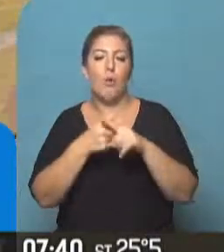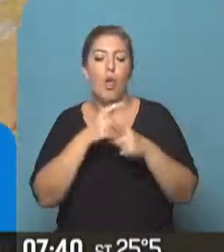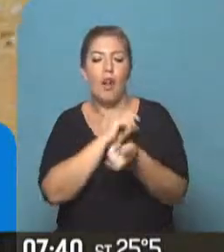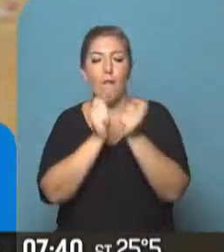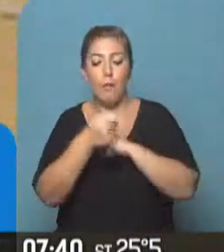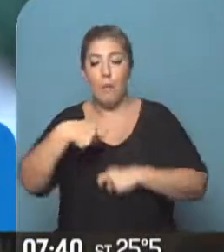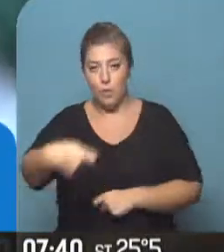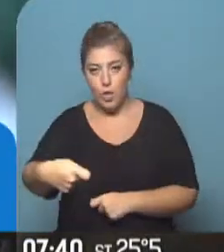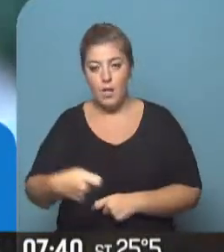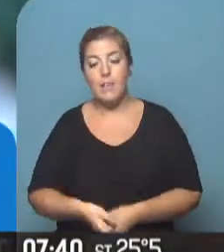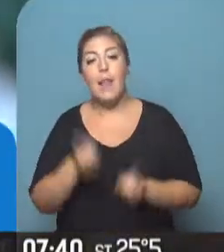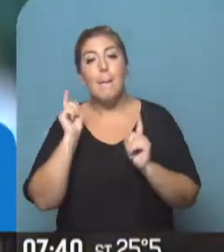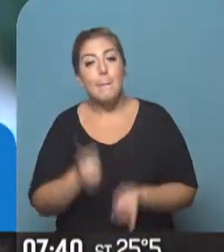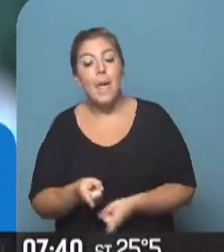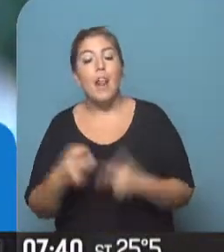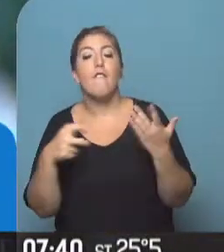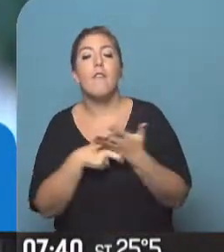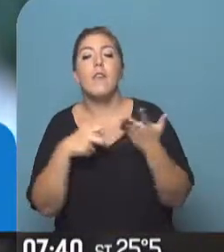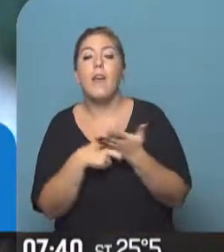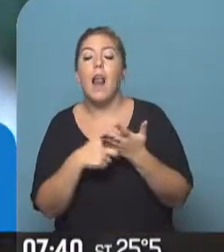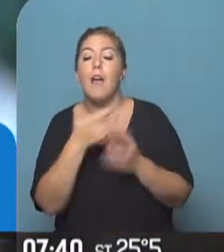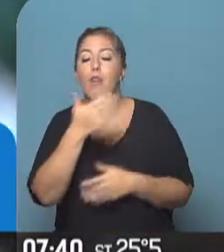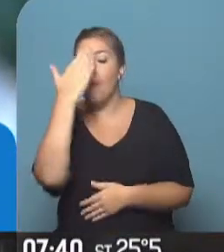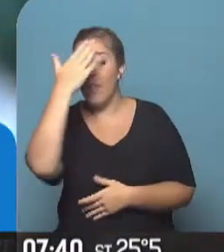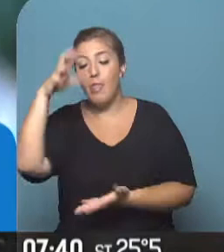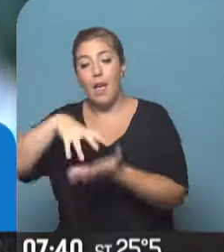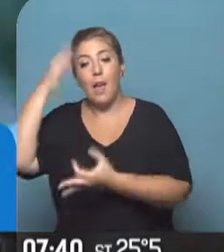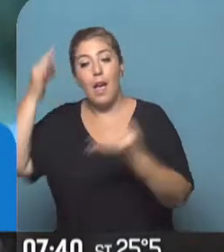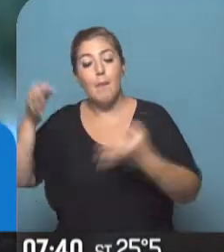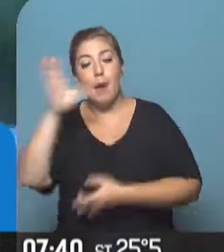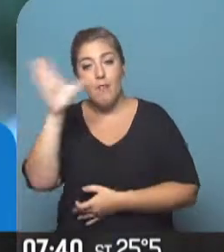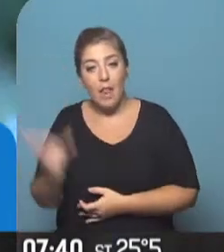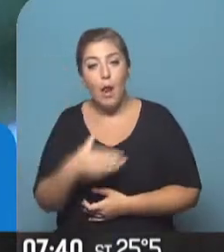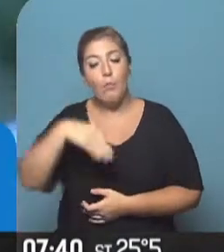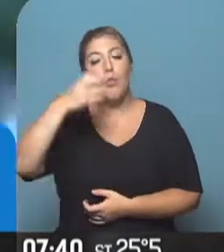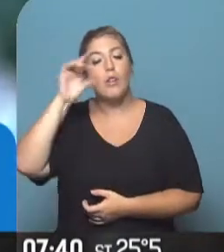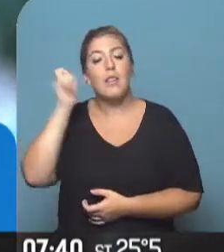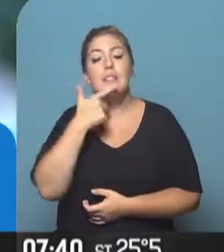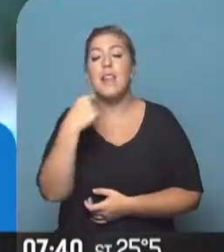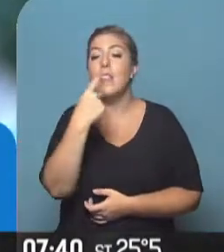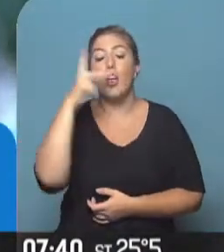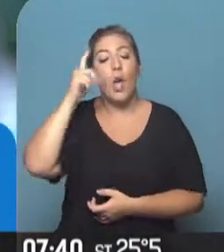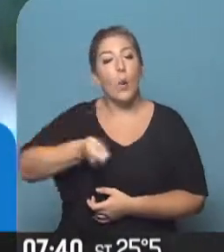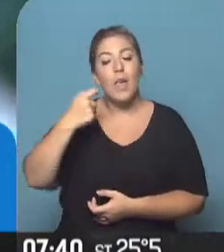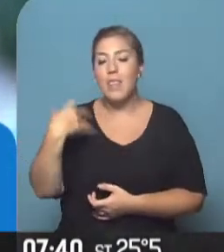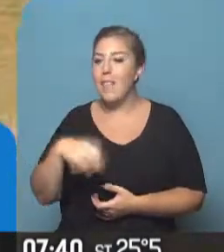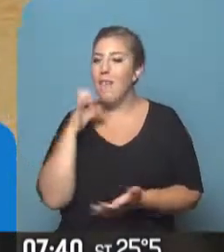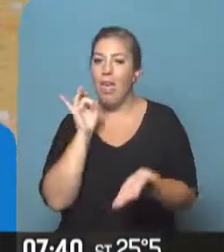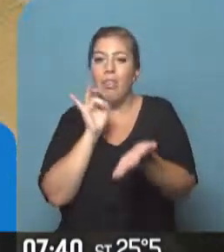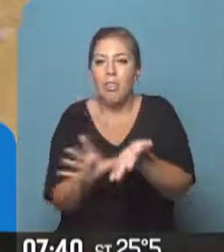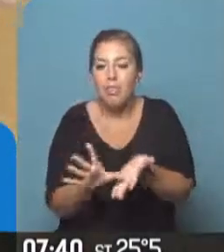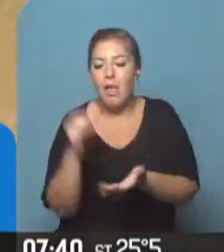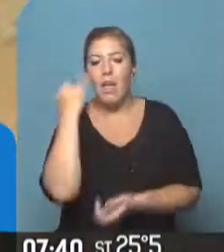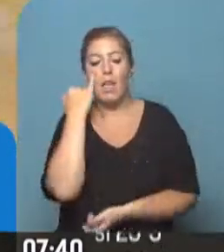En coincidencia, se manifestó el fiscal ante la Cámara Federal, Germán Moldes, quien dijo que la jueza debe ser eyectada de su cargo